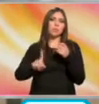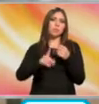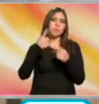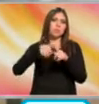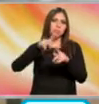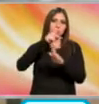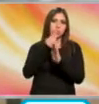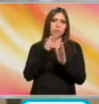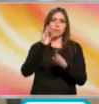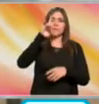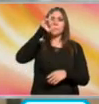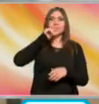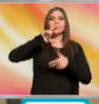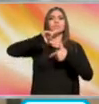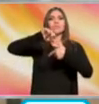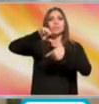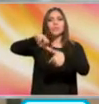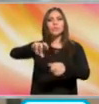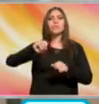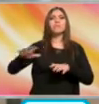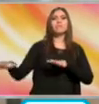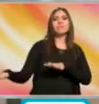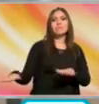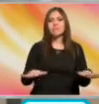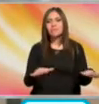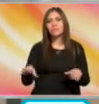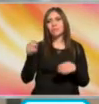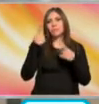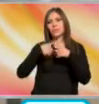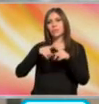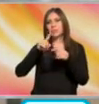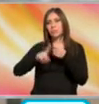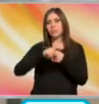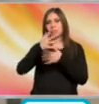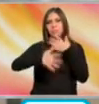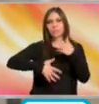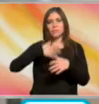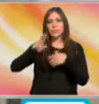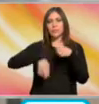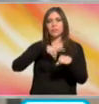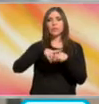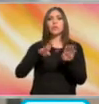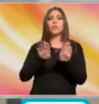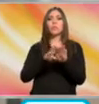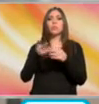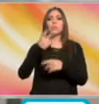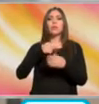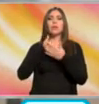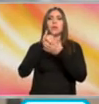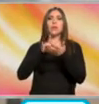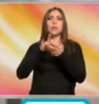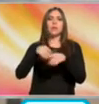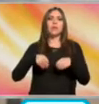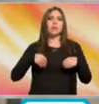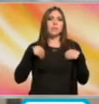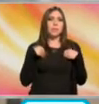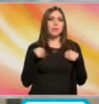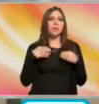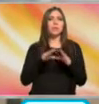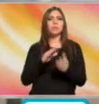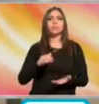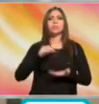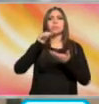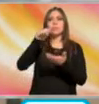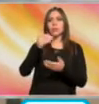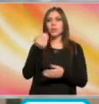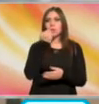para desastres, pues alimentaria, todo lo que es el tema de sustentos de vida, y kits de alimento, kits de